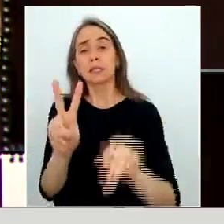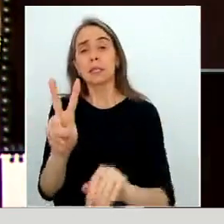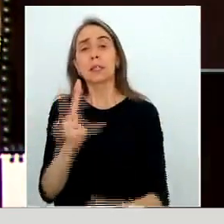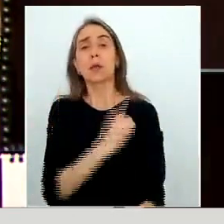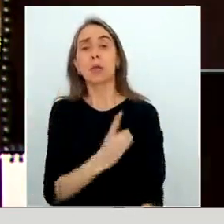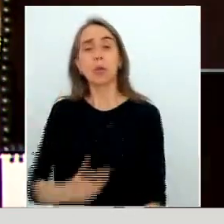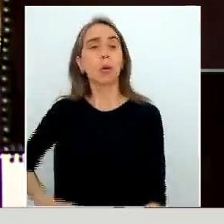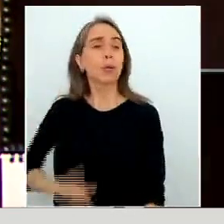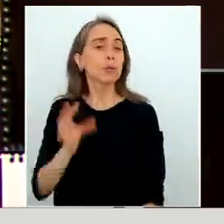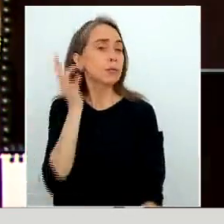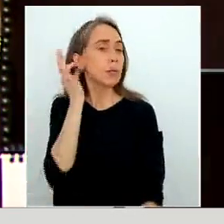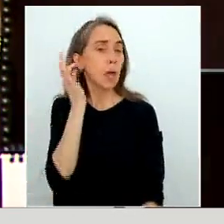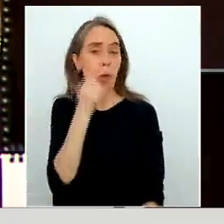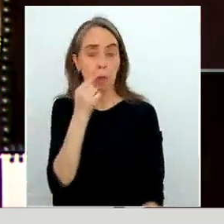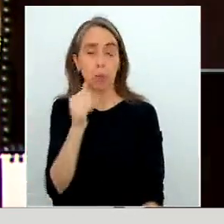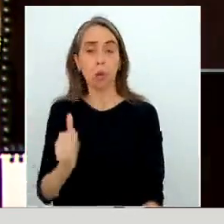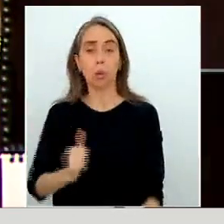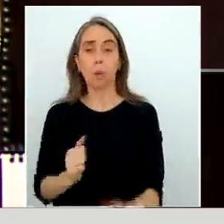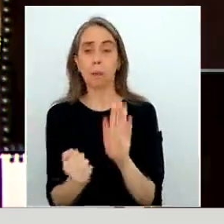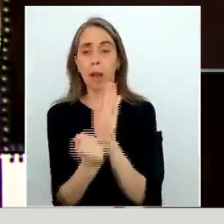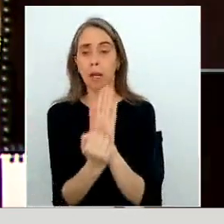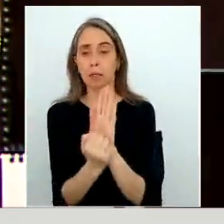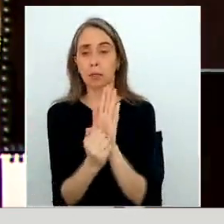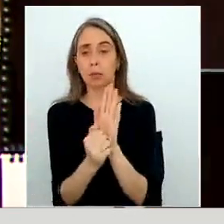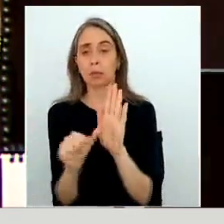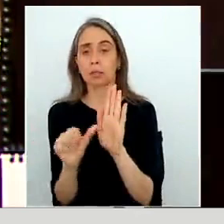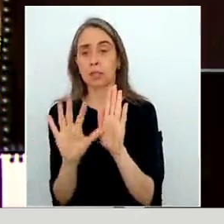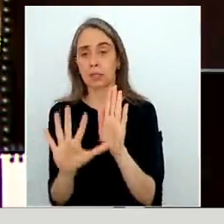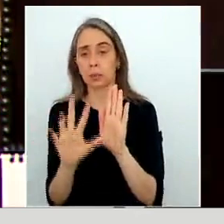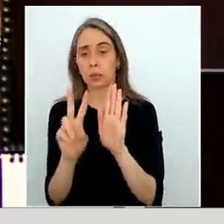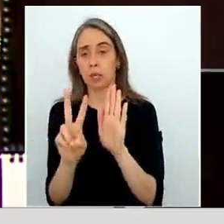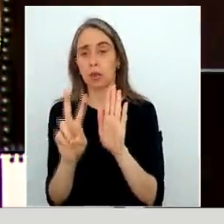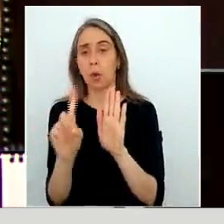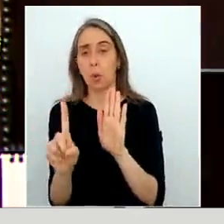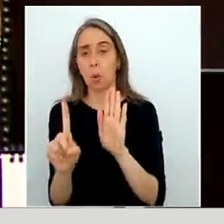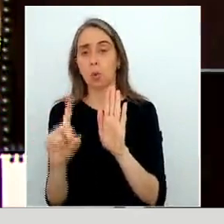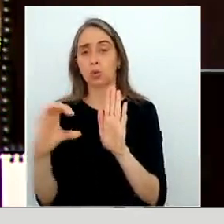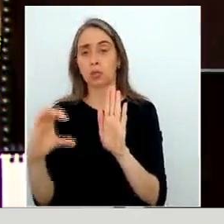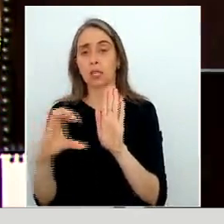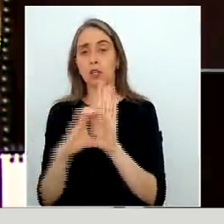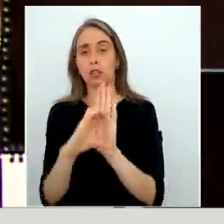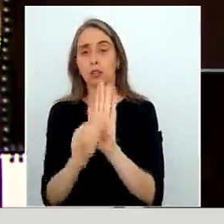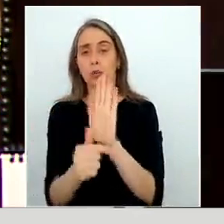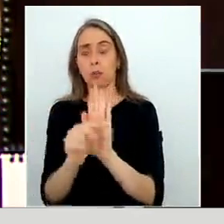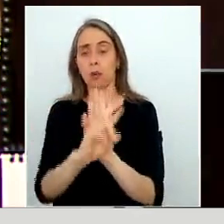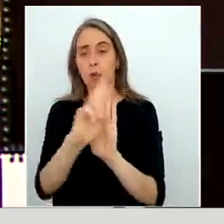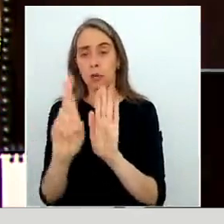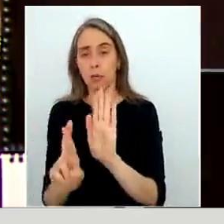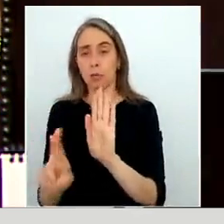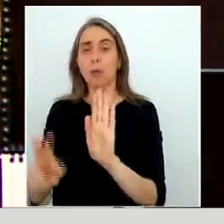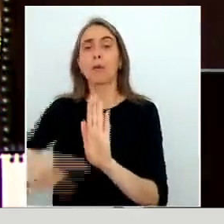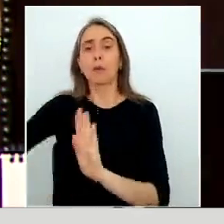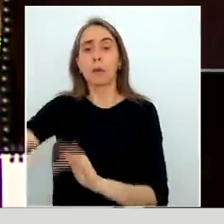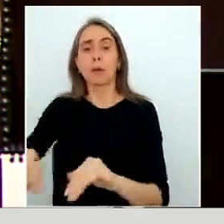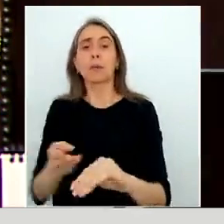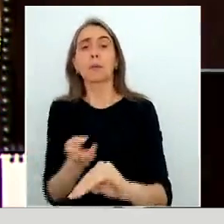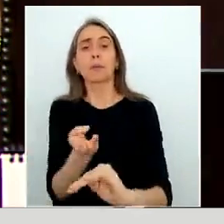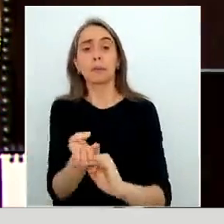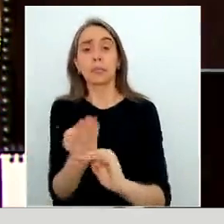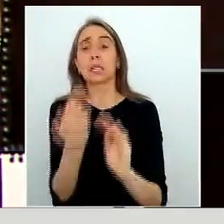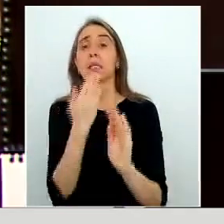quienes de conformidad con lo dispuesto en el artículo 52 número 1 letra c de la constitución política de la República y en el artículo